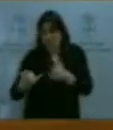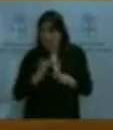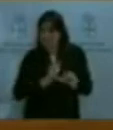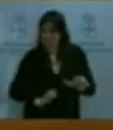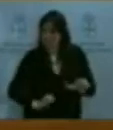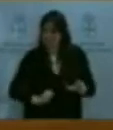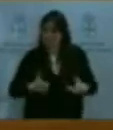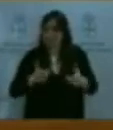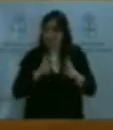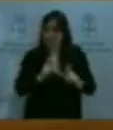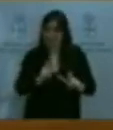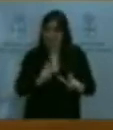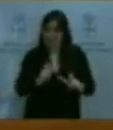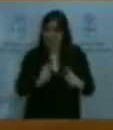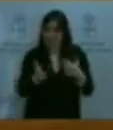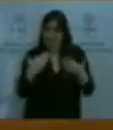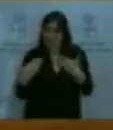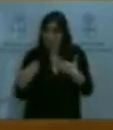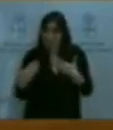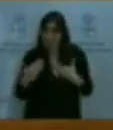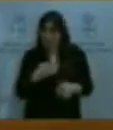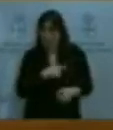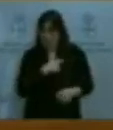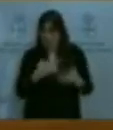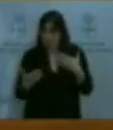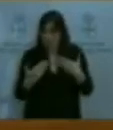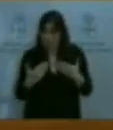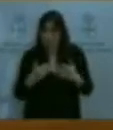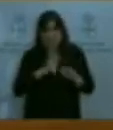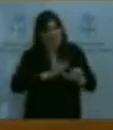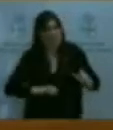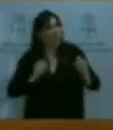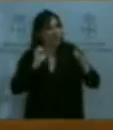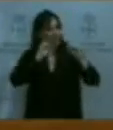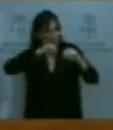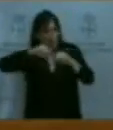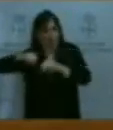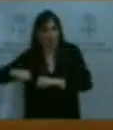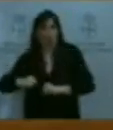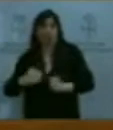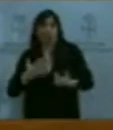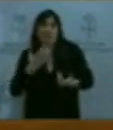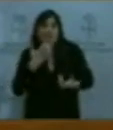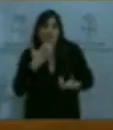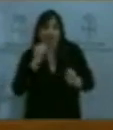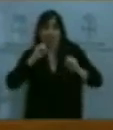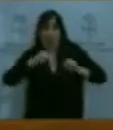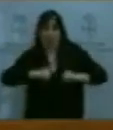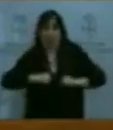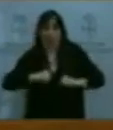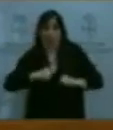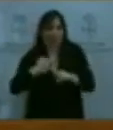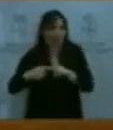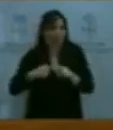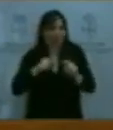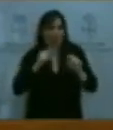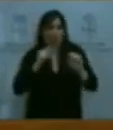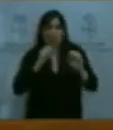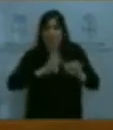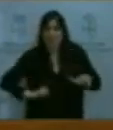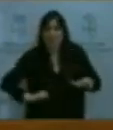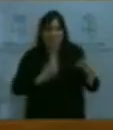subcomisión estábamos de acuerdo. Por lo tanto, cuando dos personas están de acuerdo en la inmensa mayoría de las cosas, salvo los matices propios y lógicos, si se